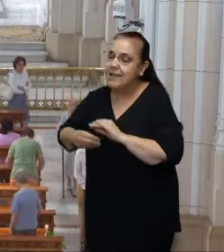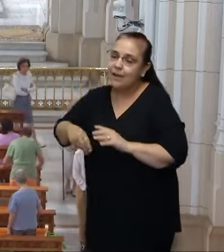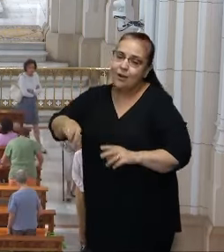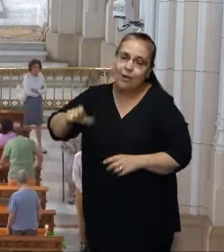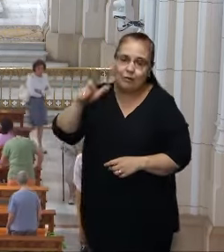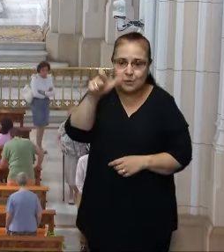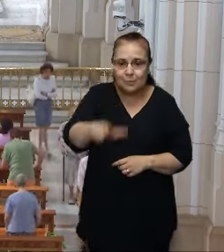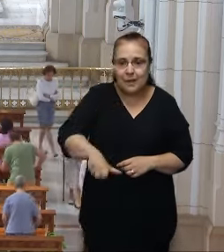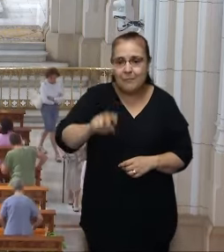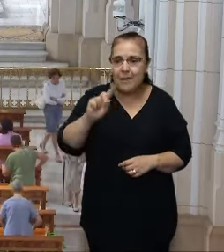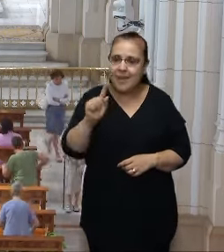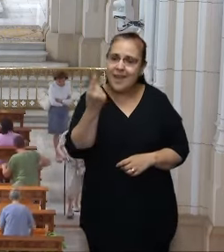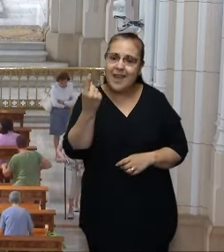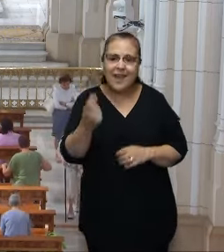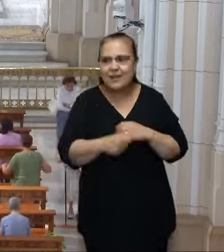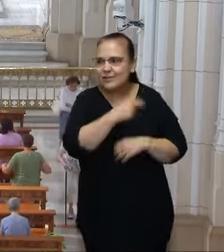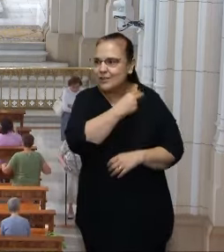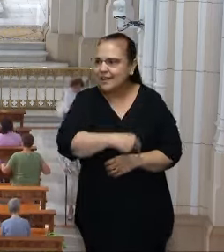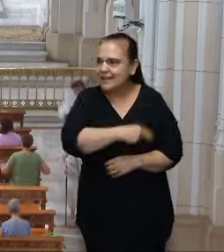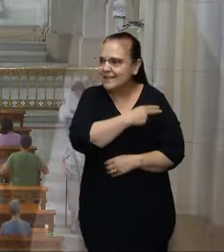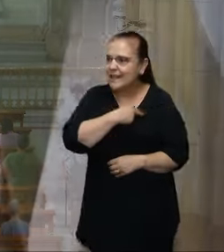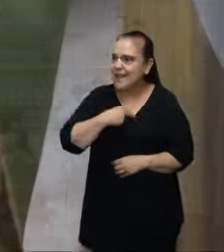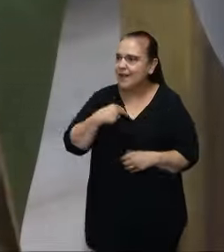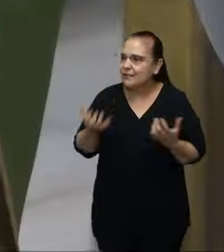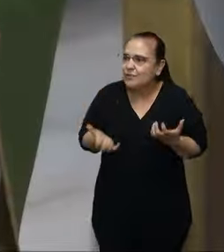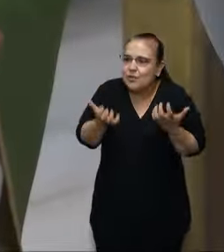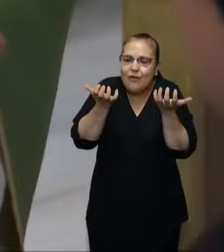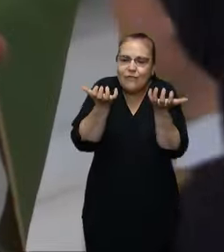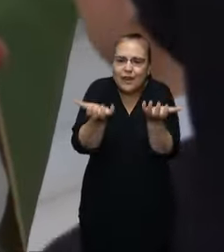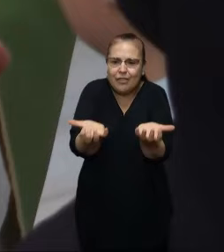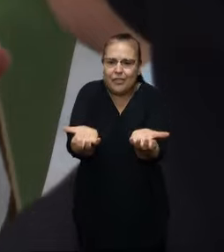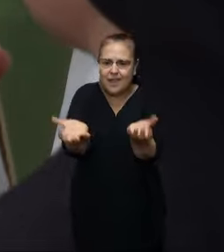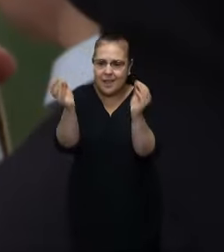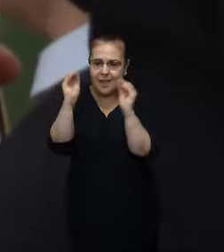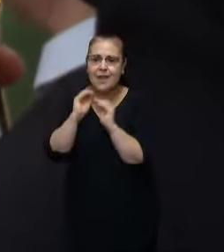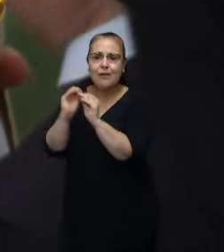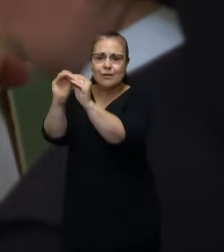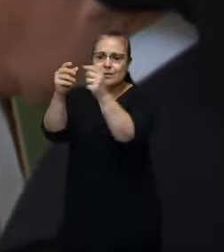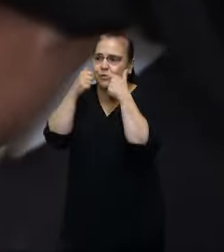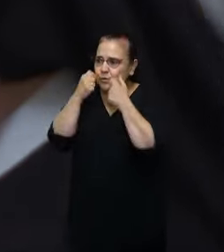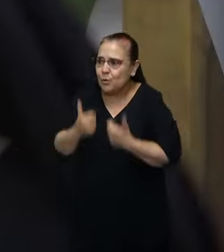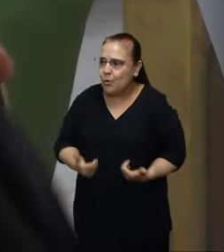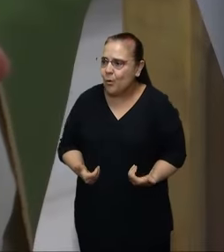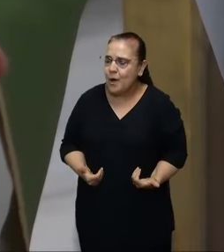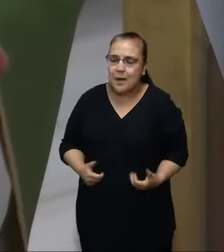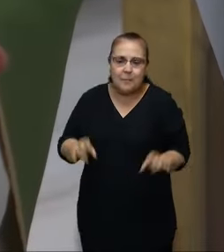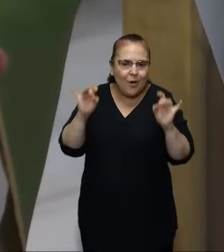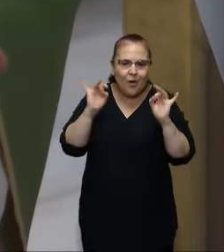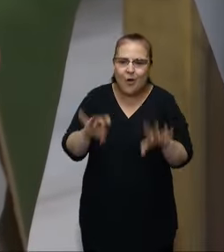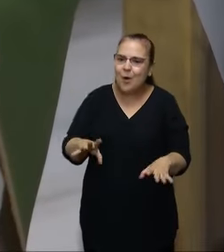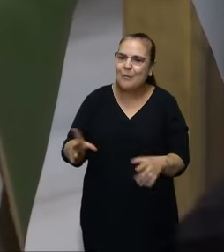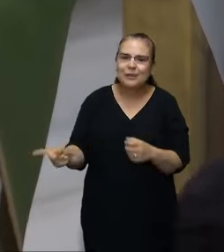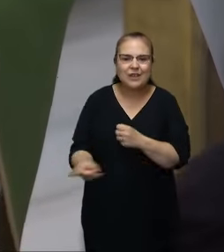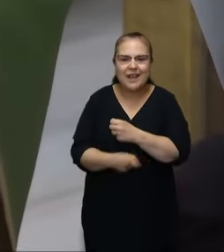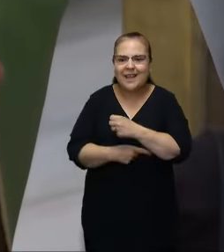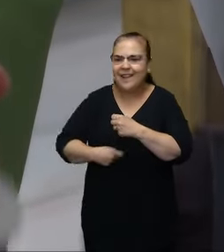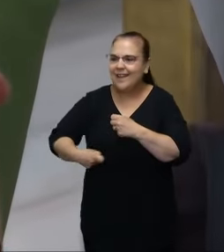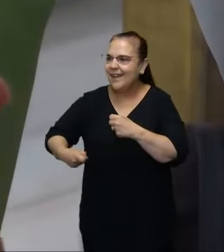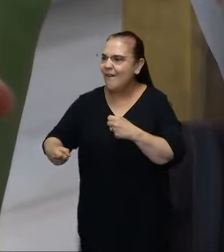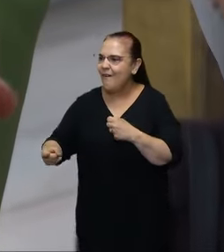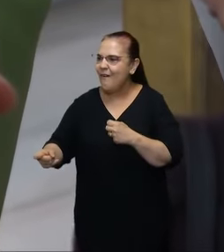pan los primeros cristianos ofrecieron su cuerpo como